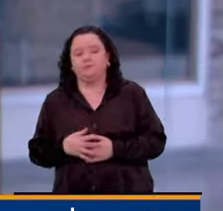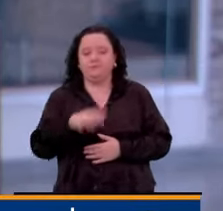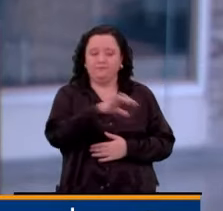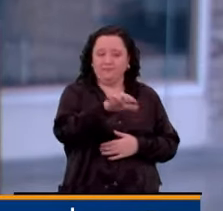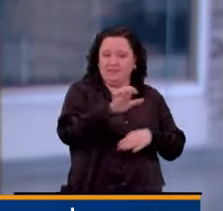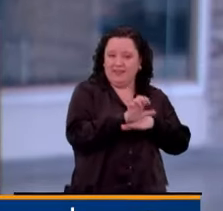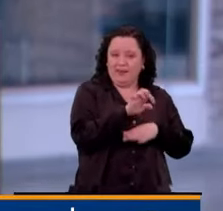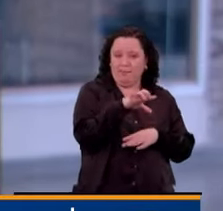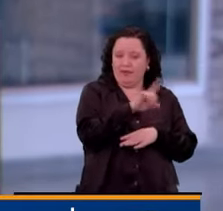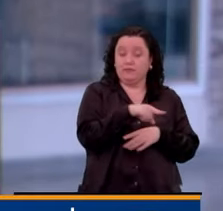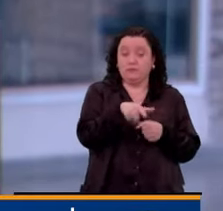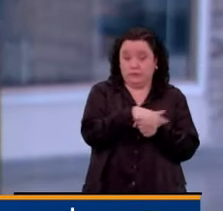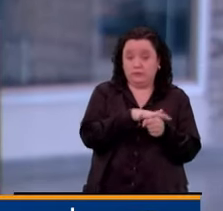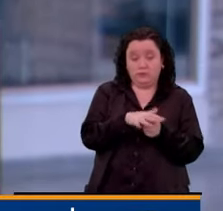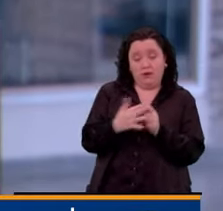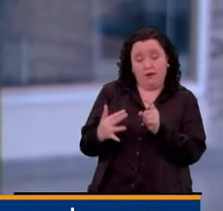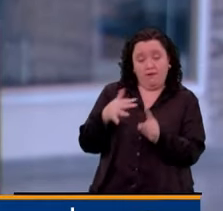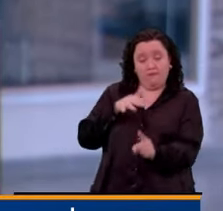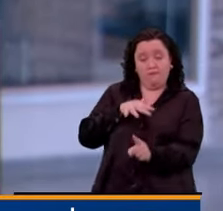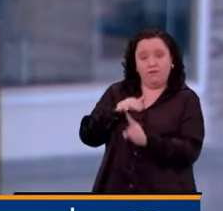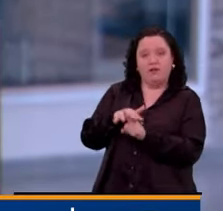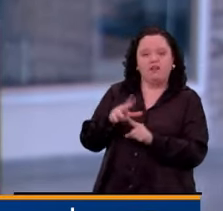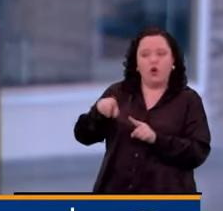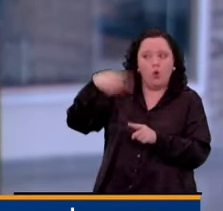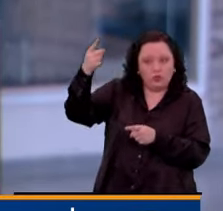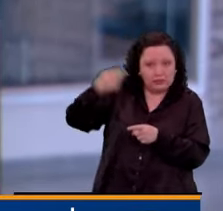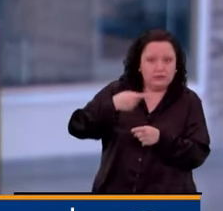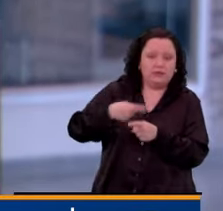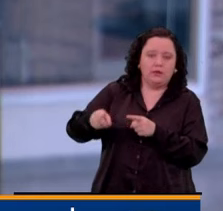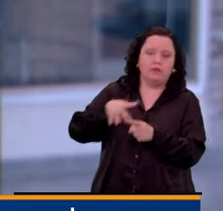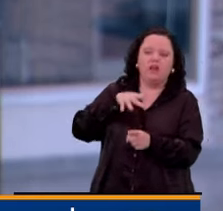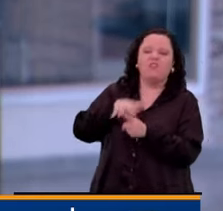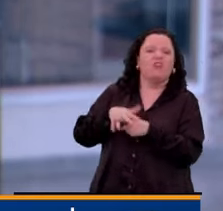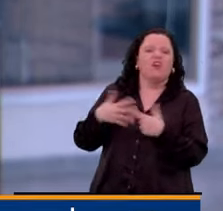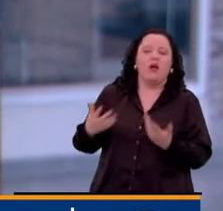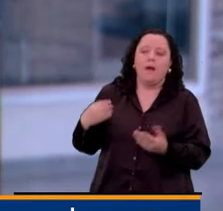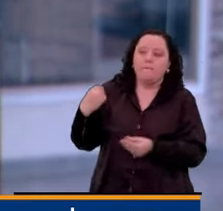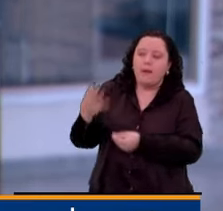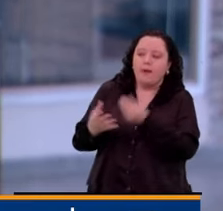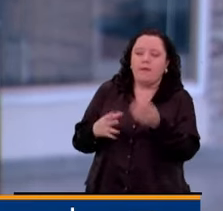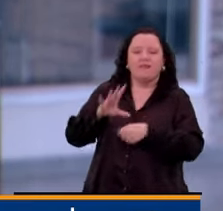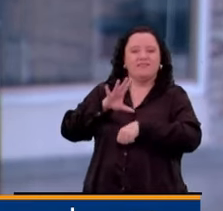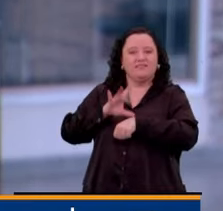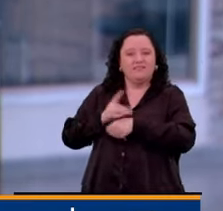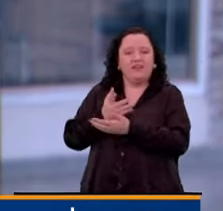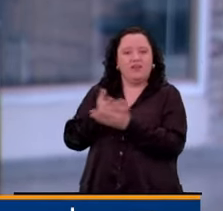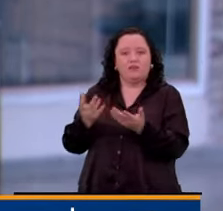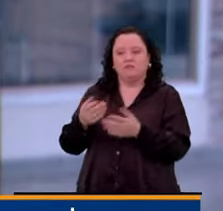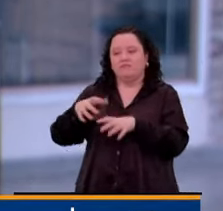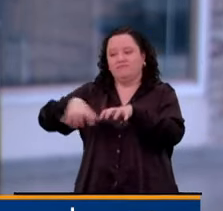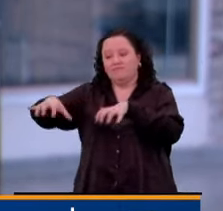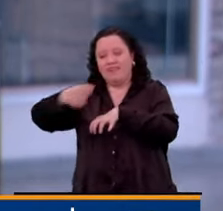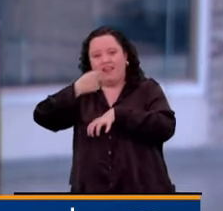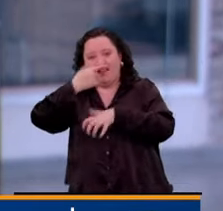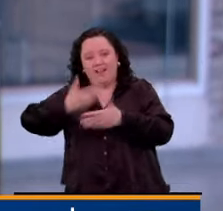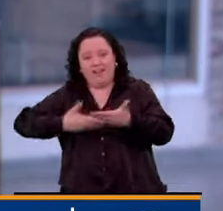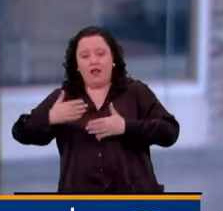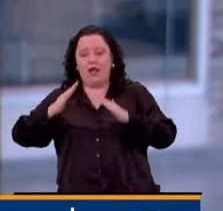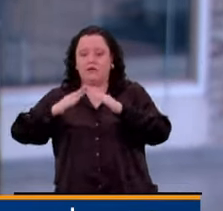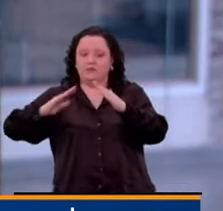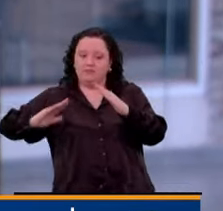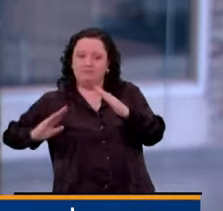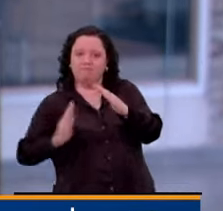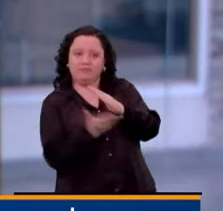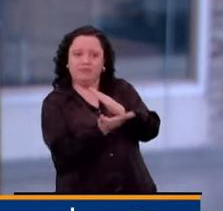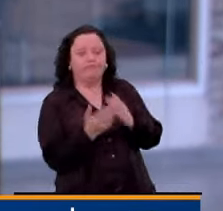que esta situación afectaría la próxima semana la entrega de medicamentos en farmacias y también a domicilios. Los